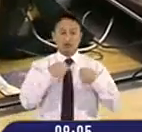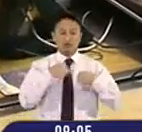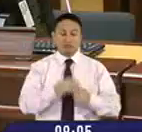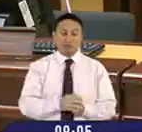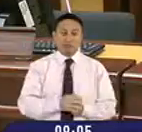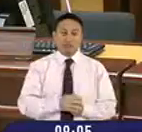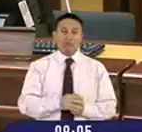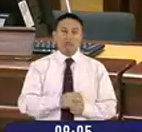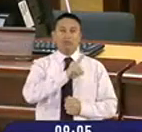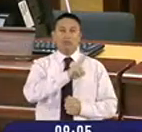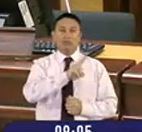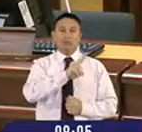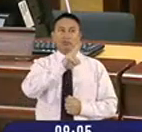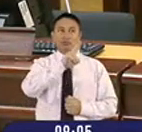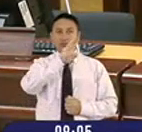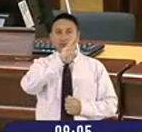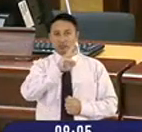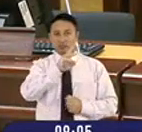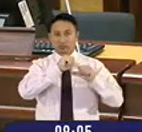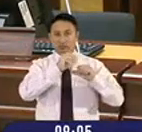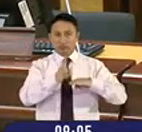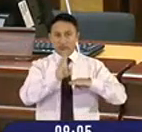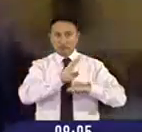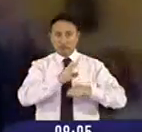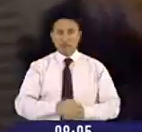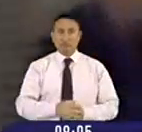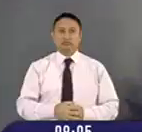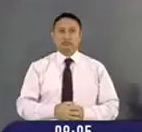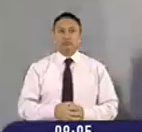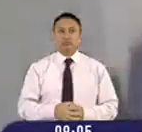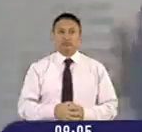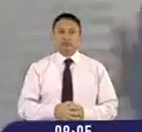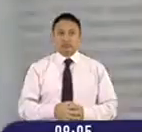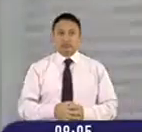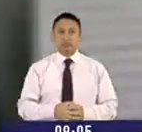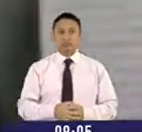integrada por 26 asambleístas, informó Valeria Navarro.